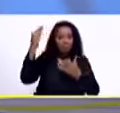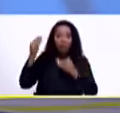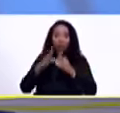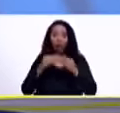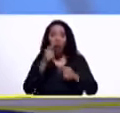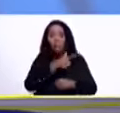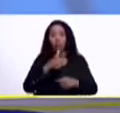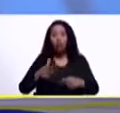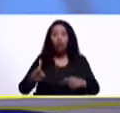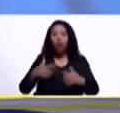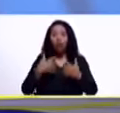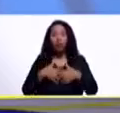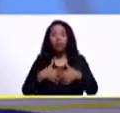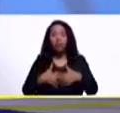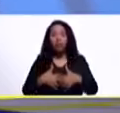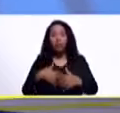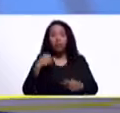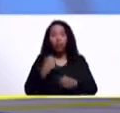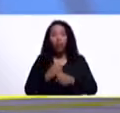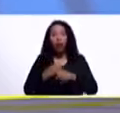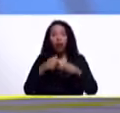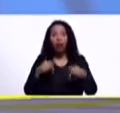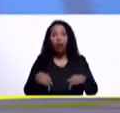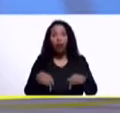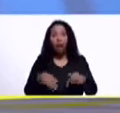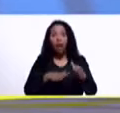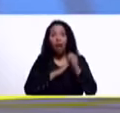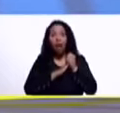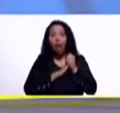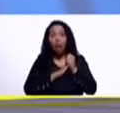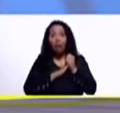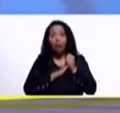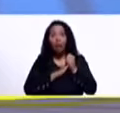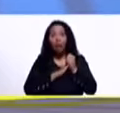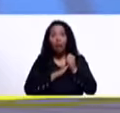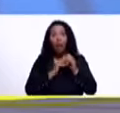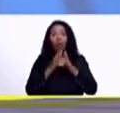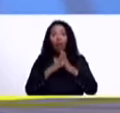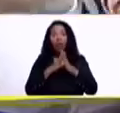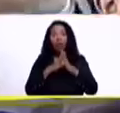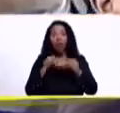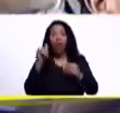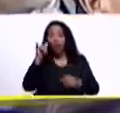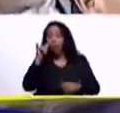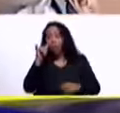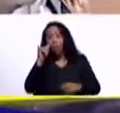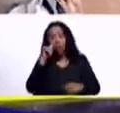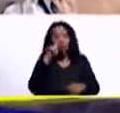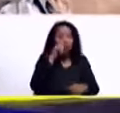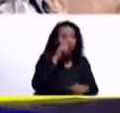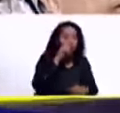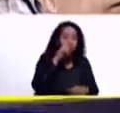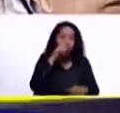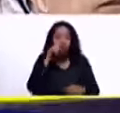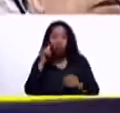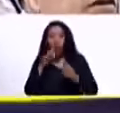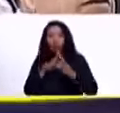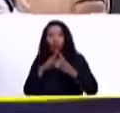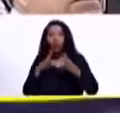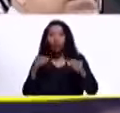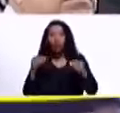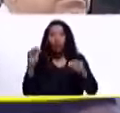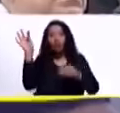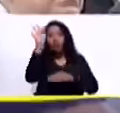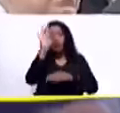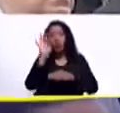empresarios y empresarias, líderes del sector empresarial, de todas las cámaras del país, de todas las confederaciones, de